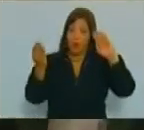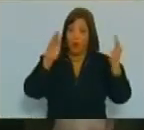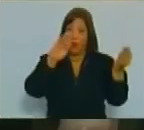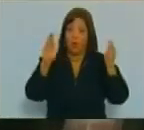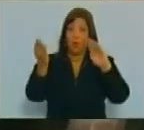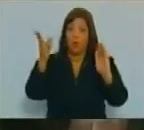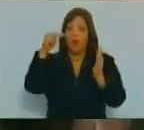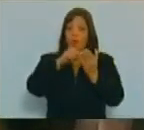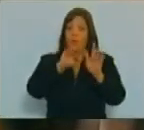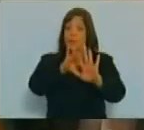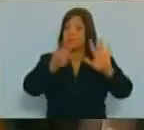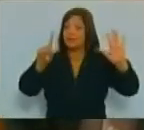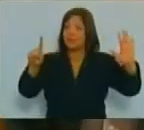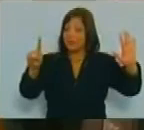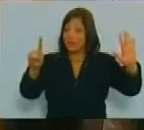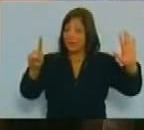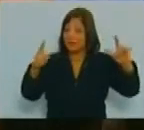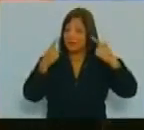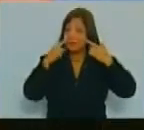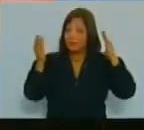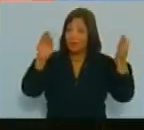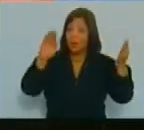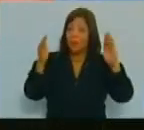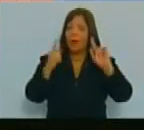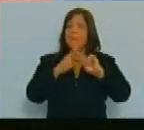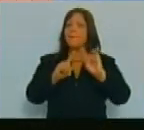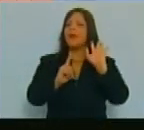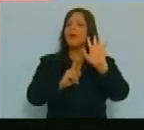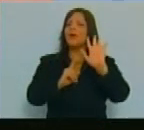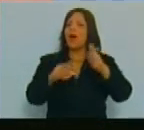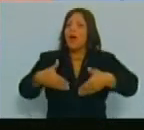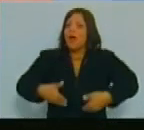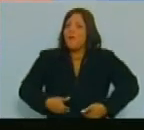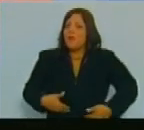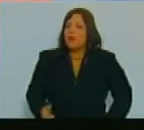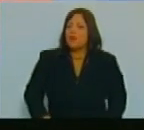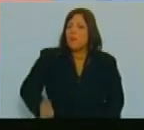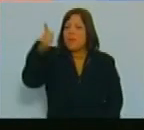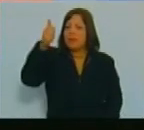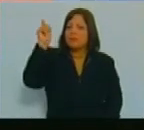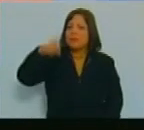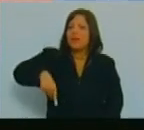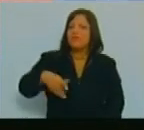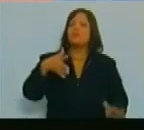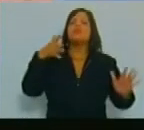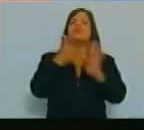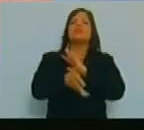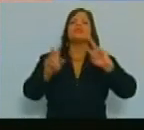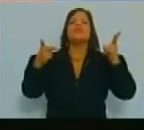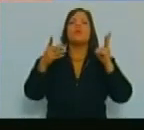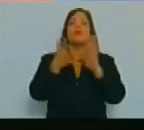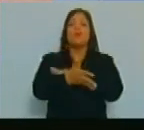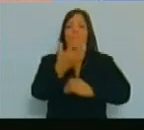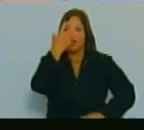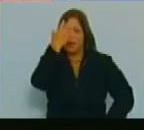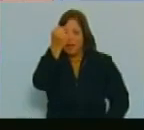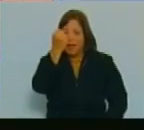con el 2016 pero debemos hacer un mayor esfuerzo en la perfección